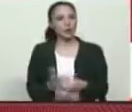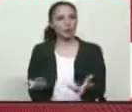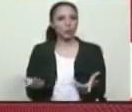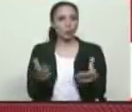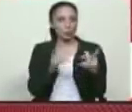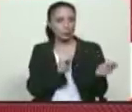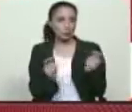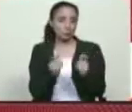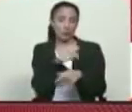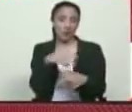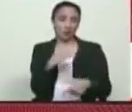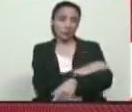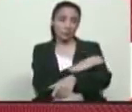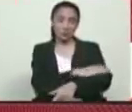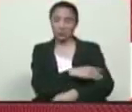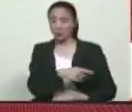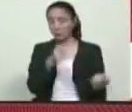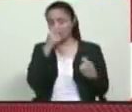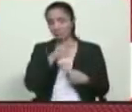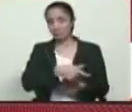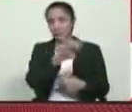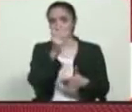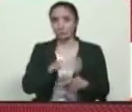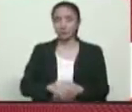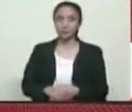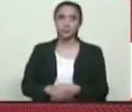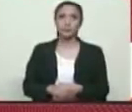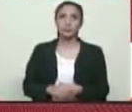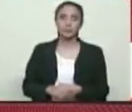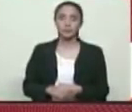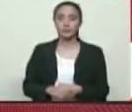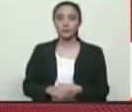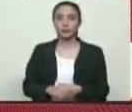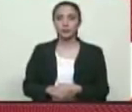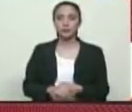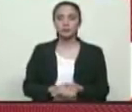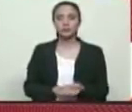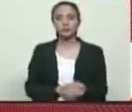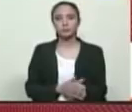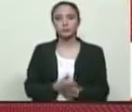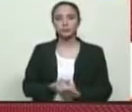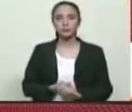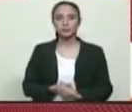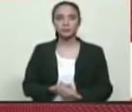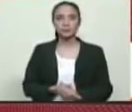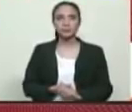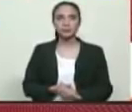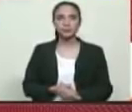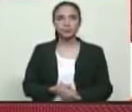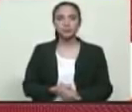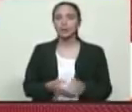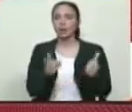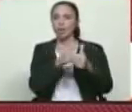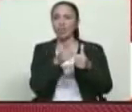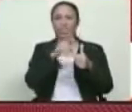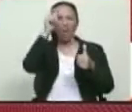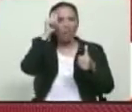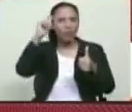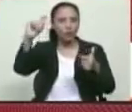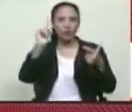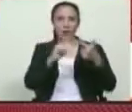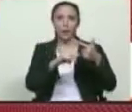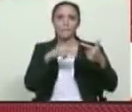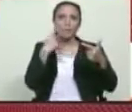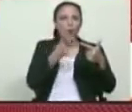oligarquía vendepatria interna. Ahí están tres parámetros, pues. Ahí están tres parámetros. El marco teórico,